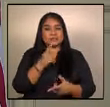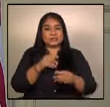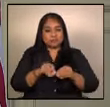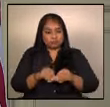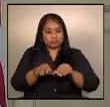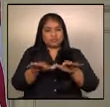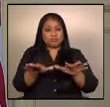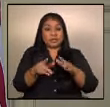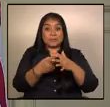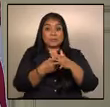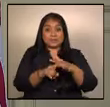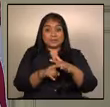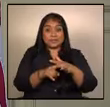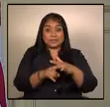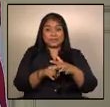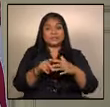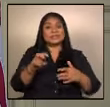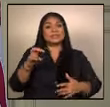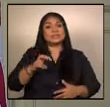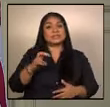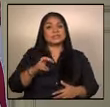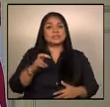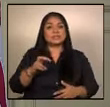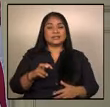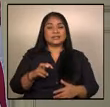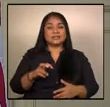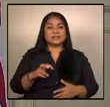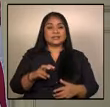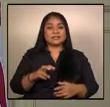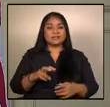desencadenante, se necesita